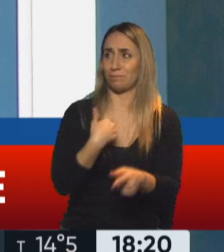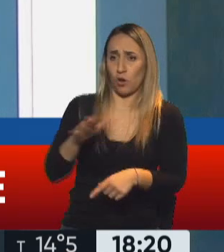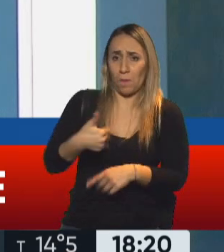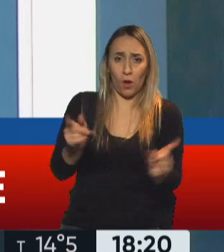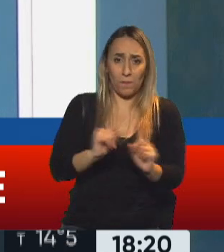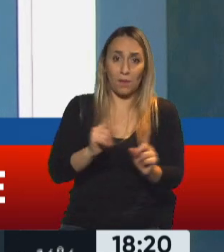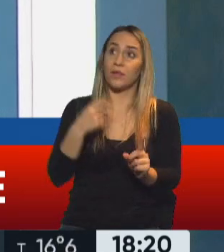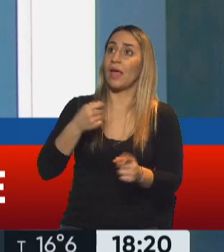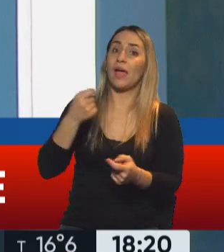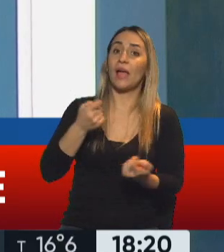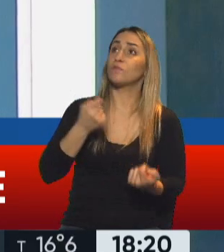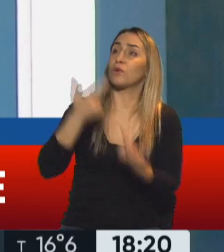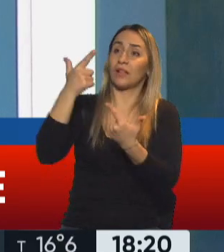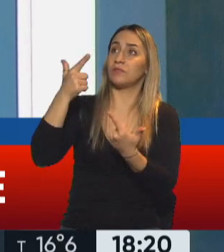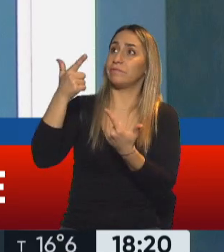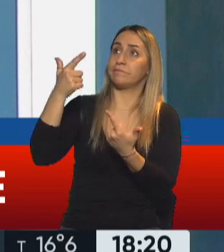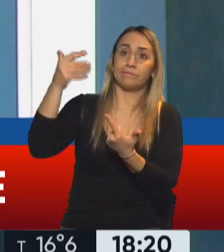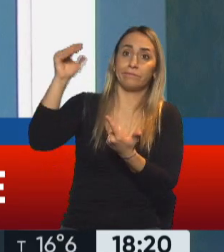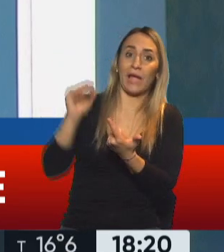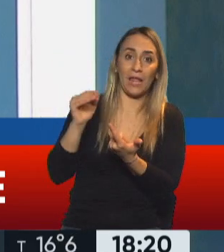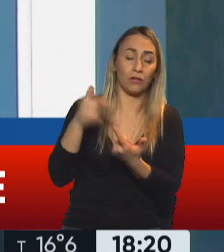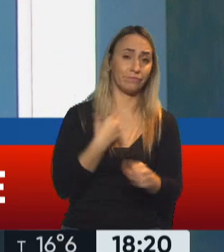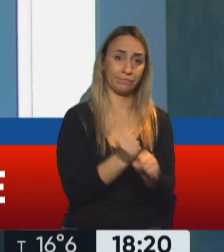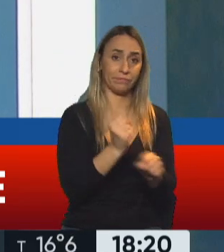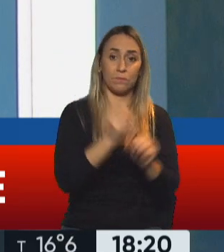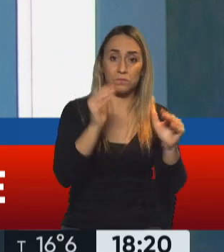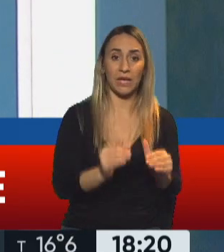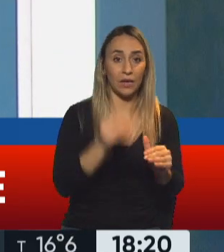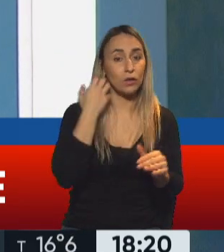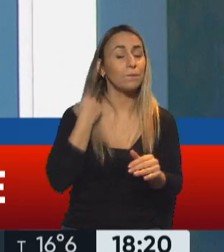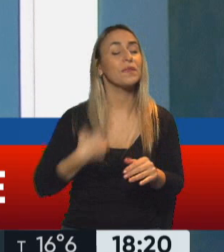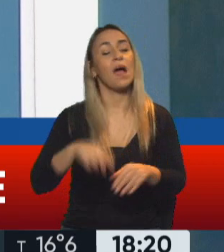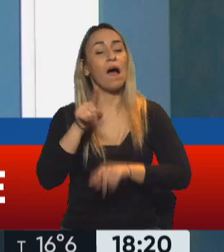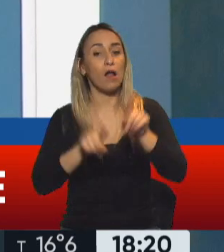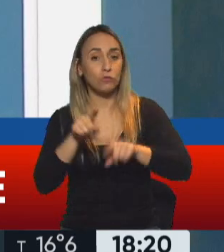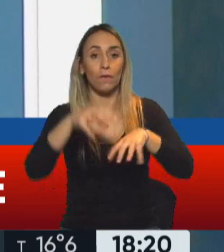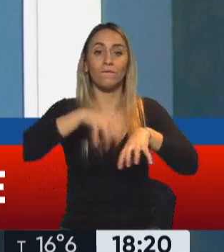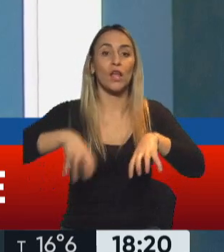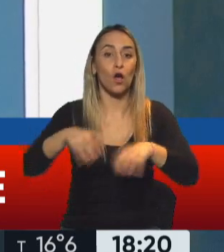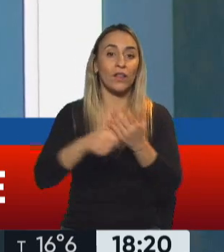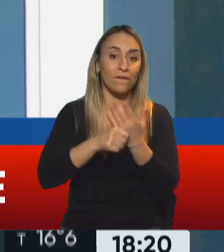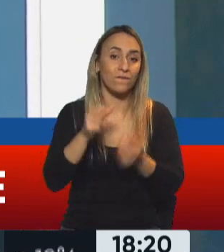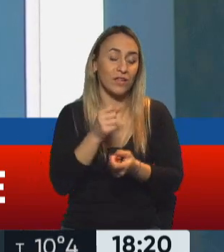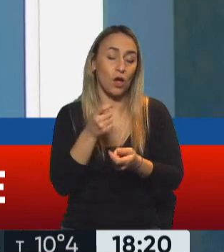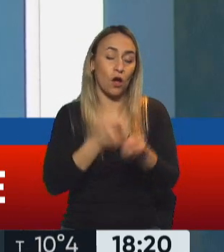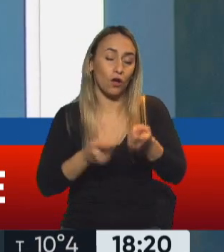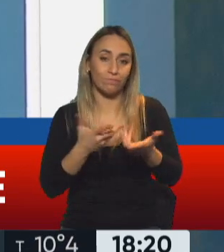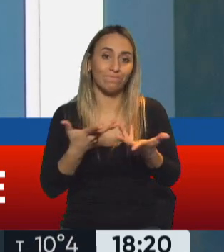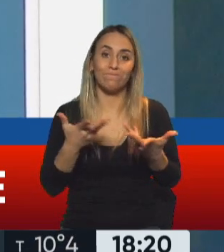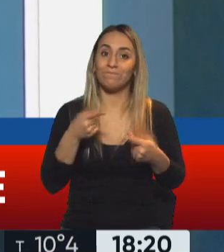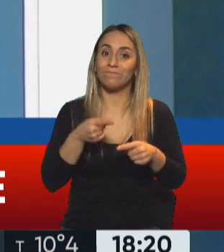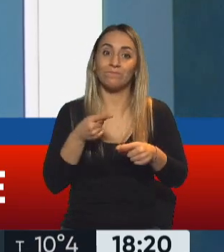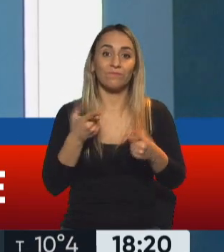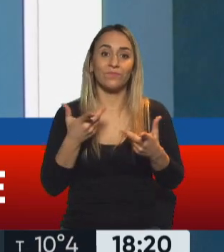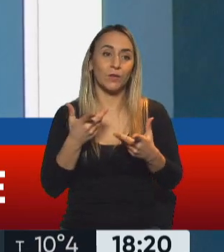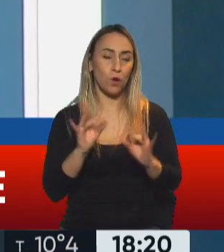menos demanda a la exportación, nosotros tenemos menos trabajo. Los frigoríficos que no tienen la exportación diversificada, bueno, también se ven complicados a la hora